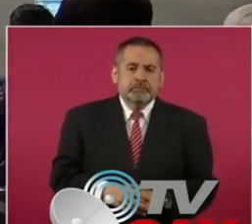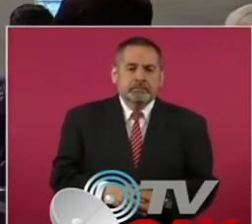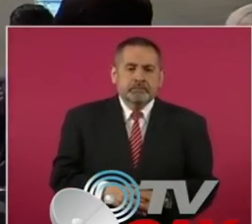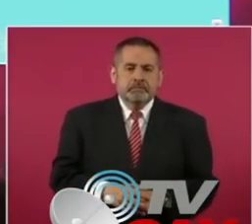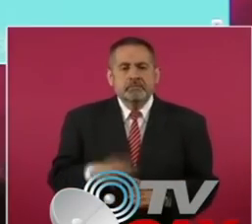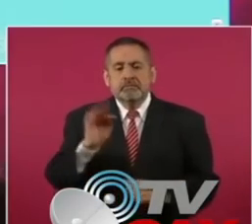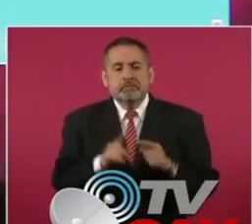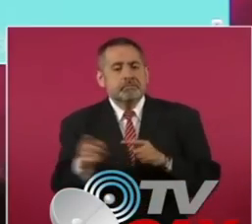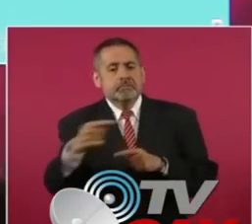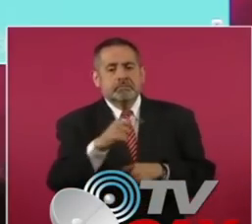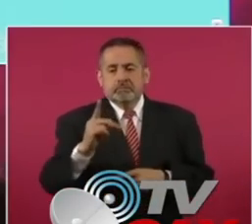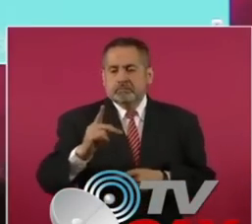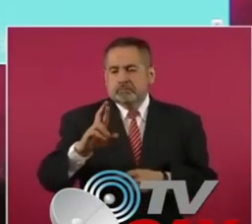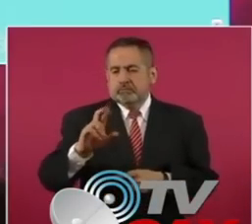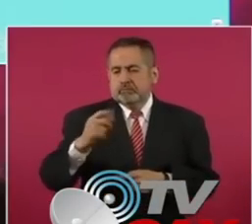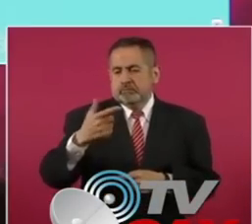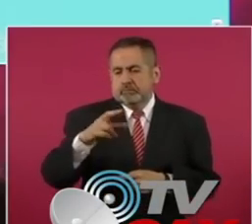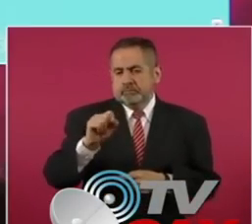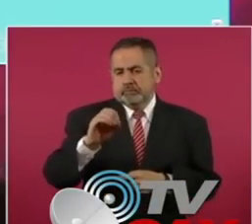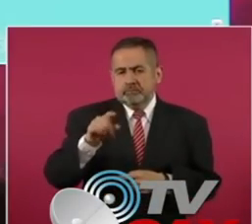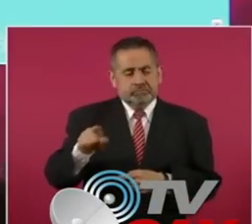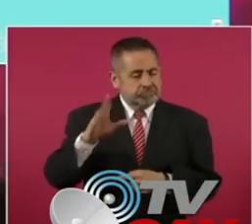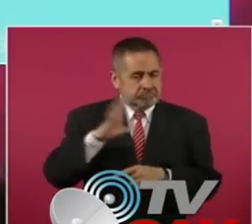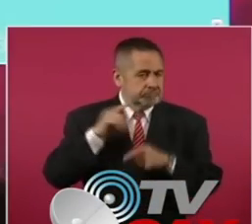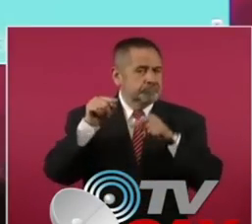Puede ser Progreso. No hay otro. ¿Sí?